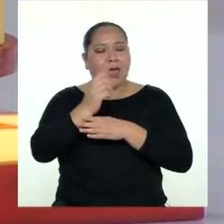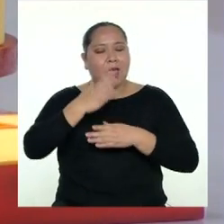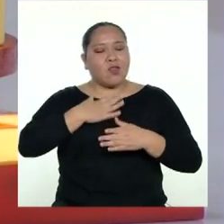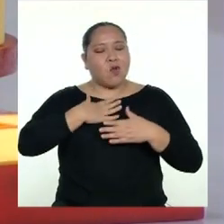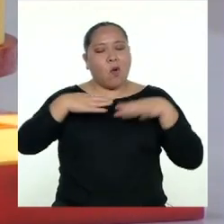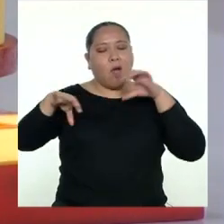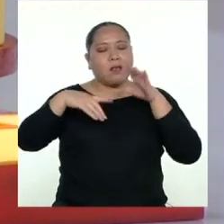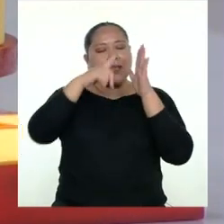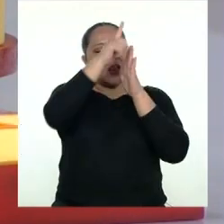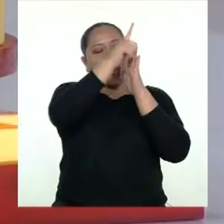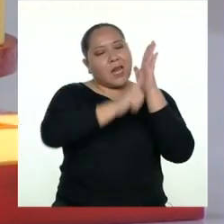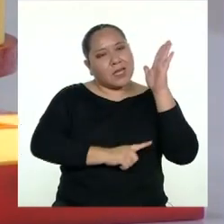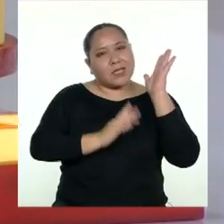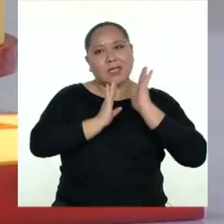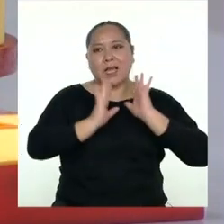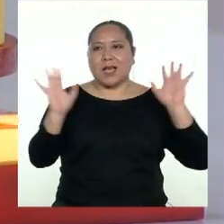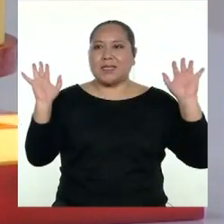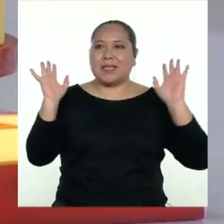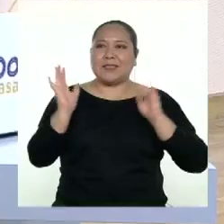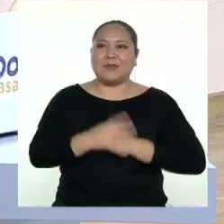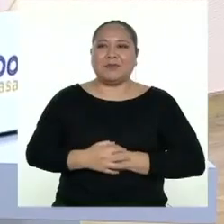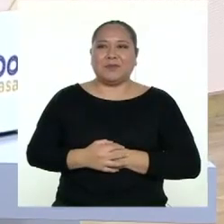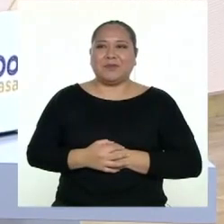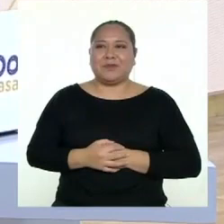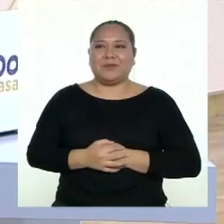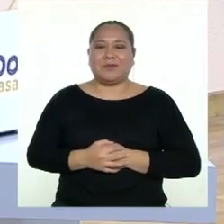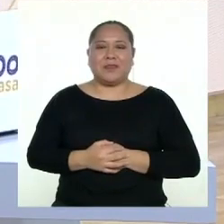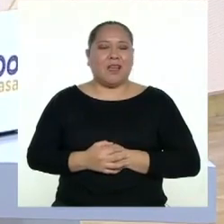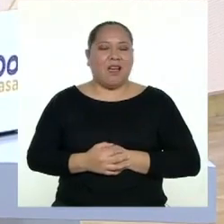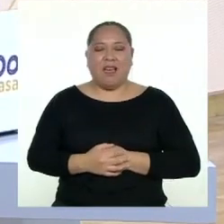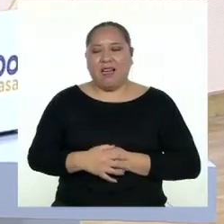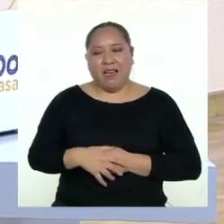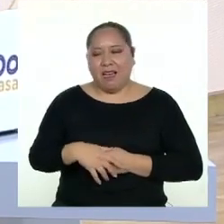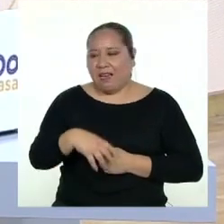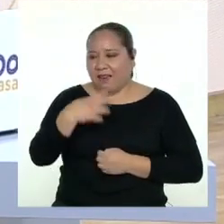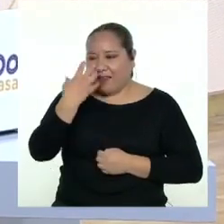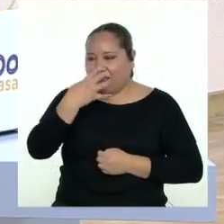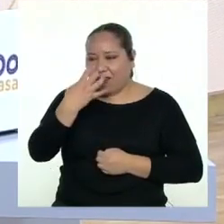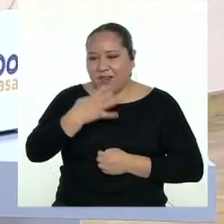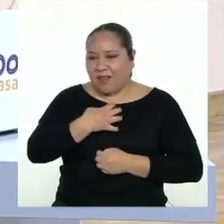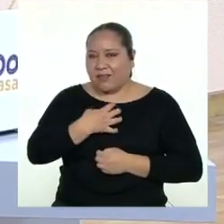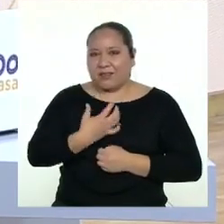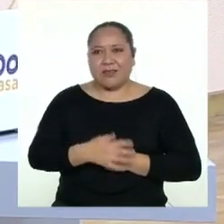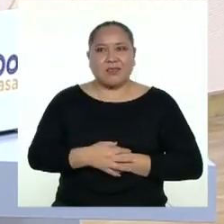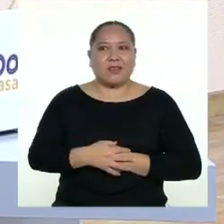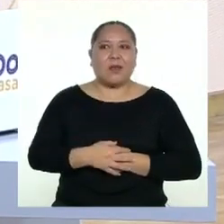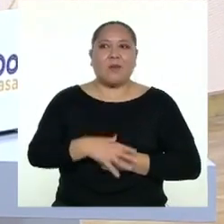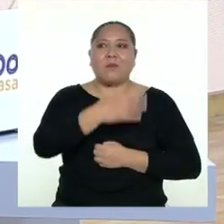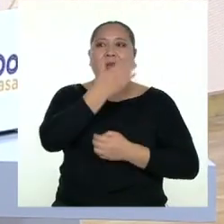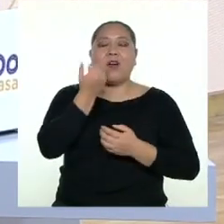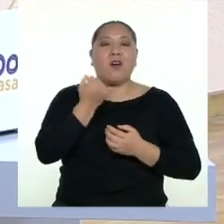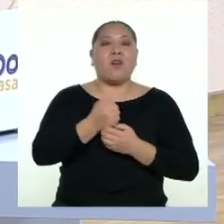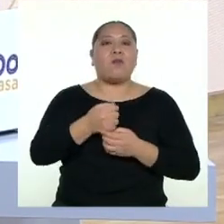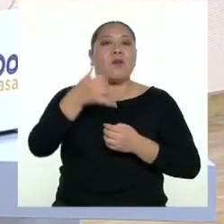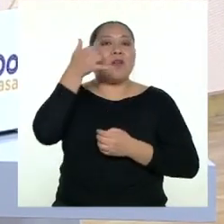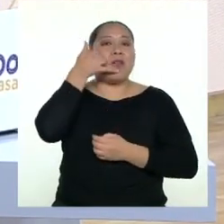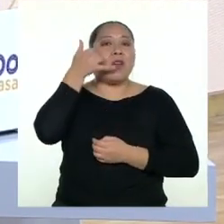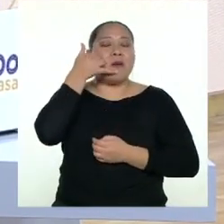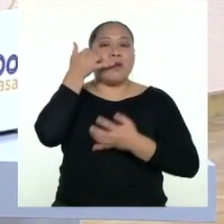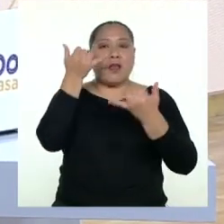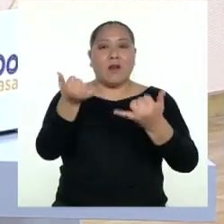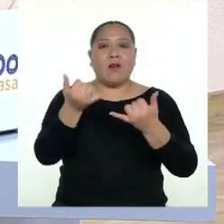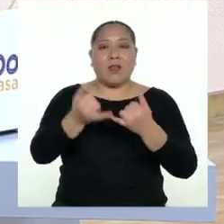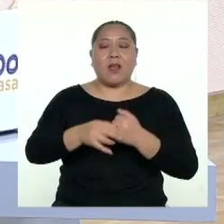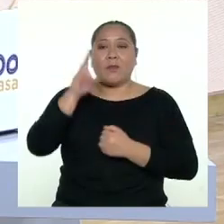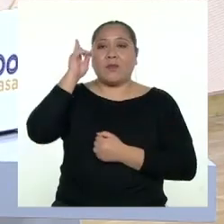de tareas! ¡Oh, oh, oh, oh, oh, oh! ¡Ay, qué chistoso, Tocino! Mejor voy a llamar de una vez a la profesora